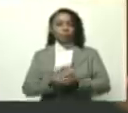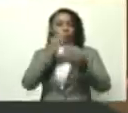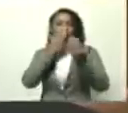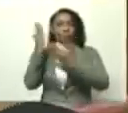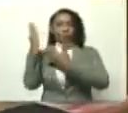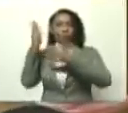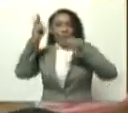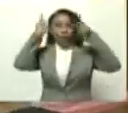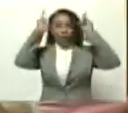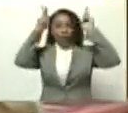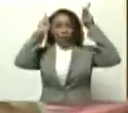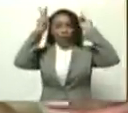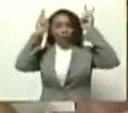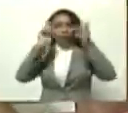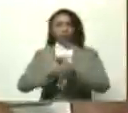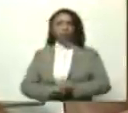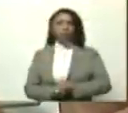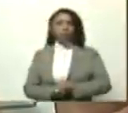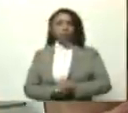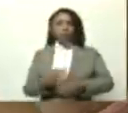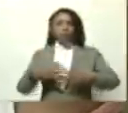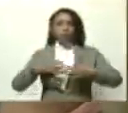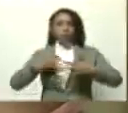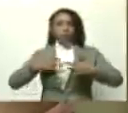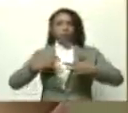Conejo con una franela.